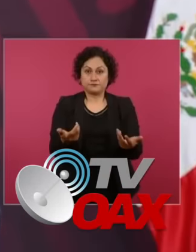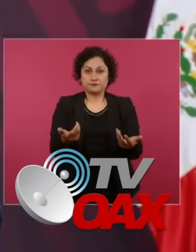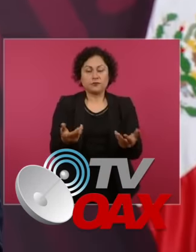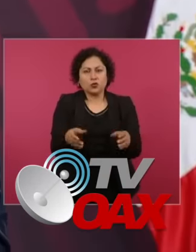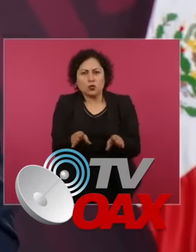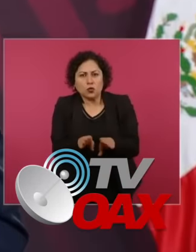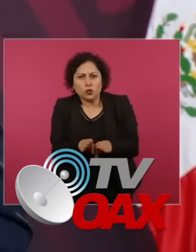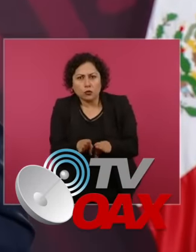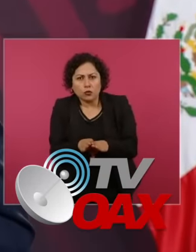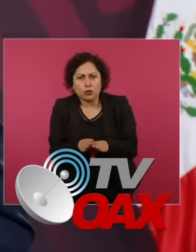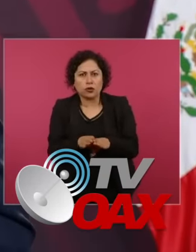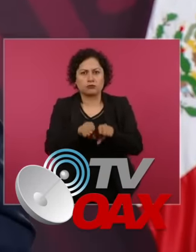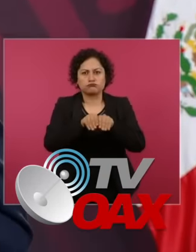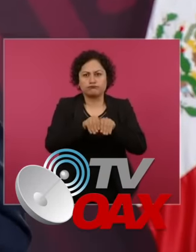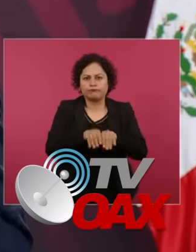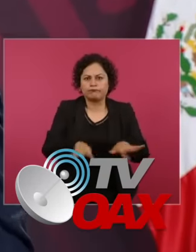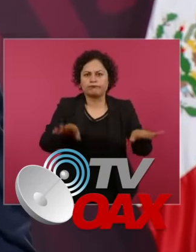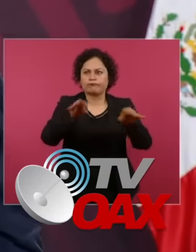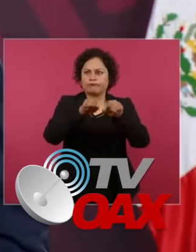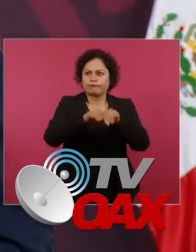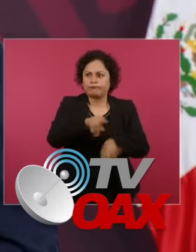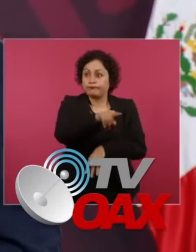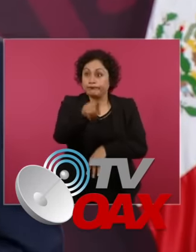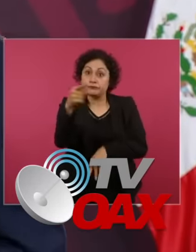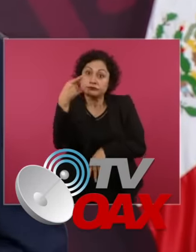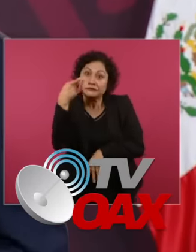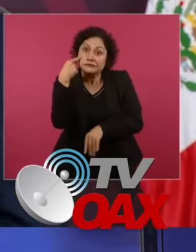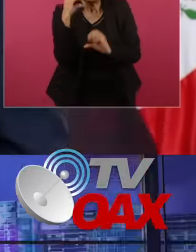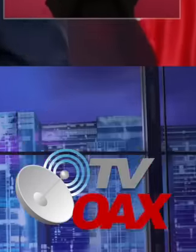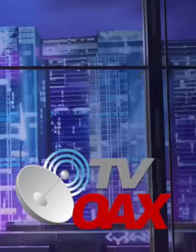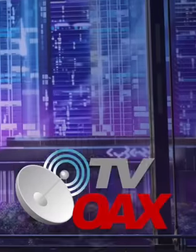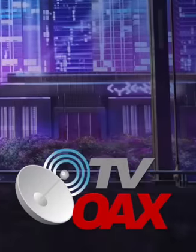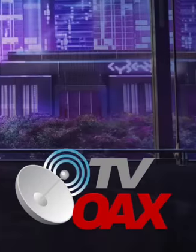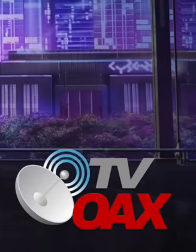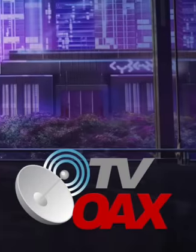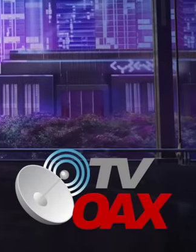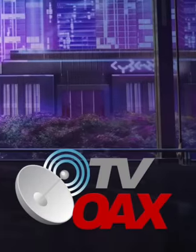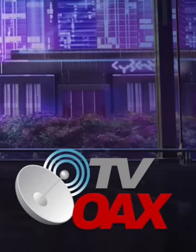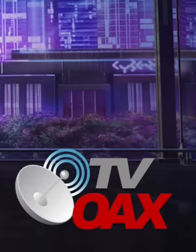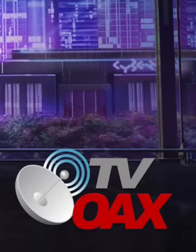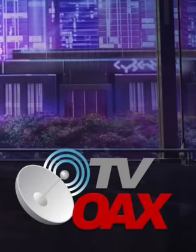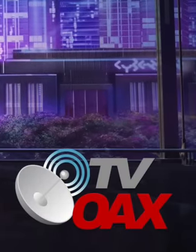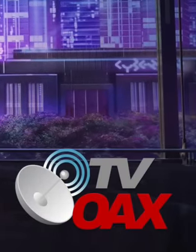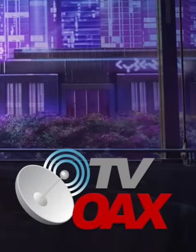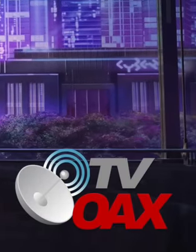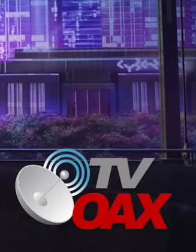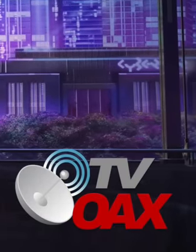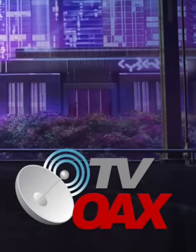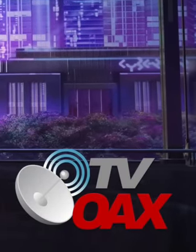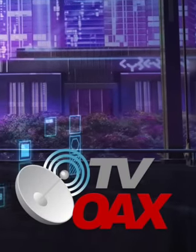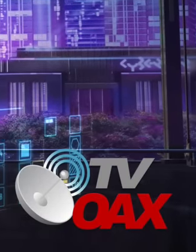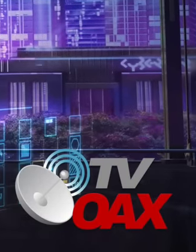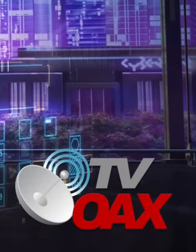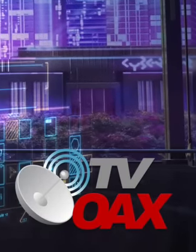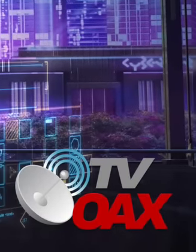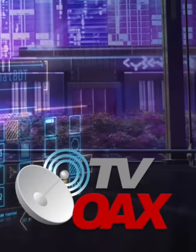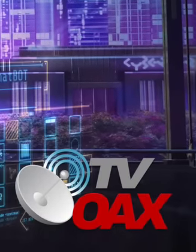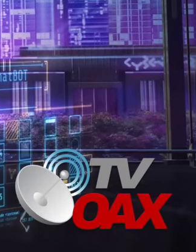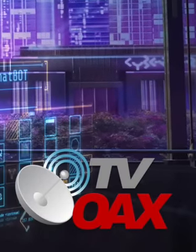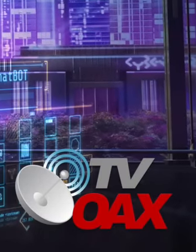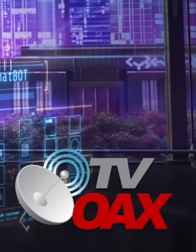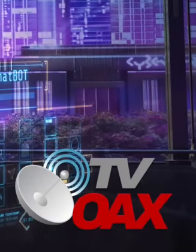Durante la conferencia de prensa, el presidente López Obrador retomó el tema de la inteligencia artificial tras